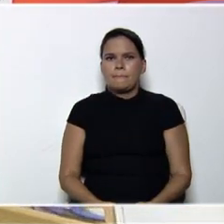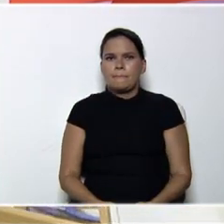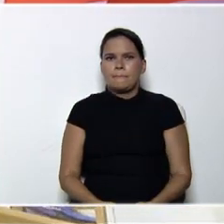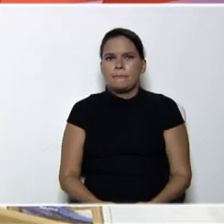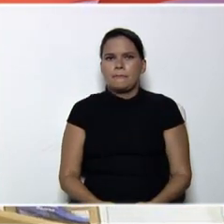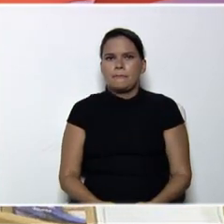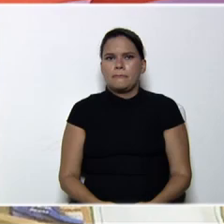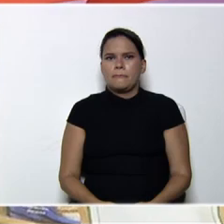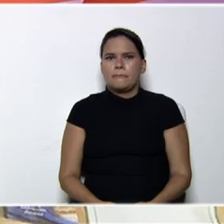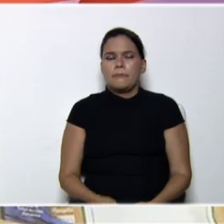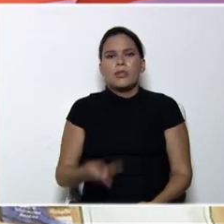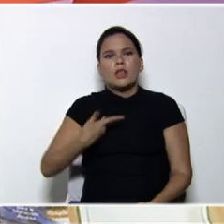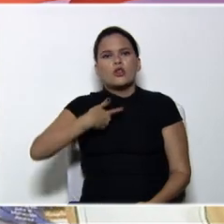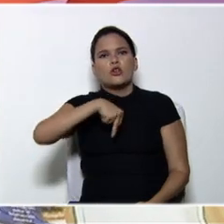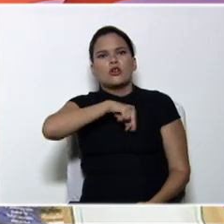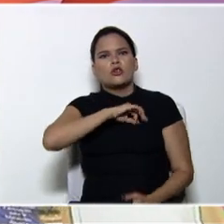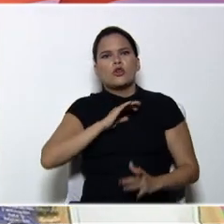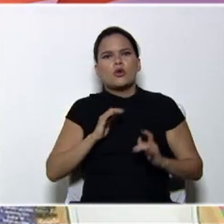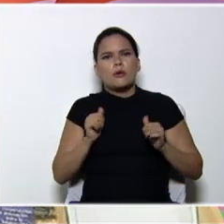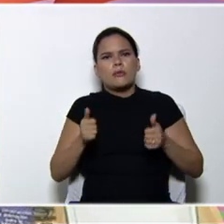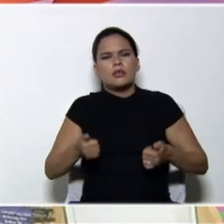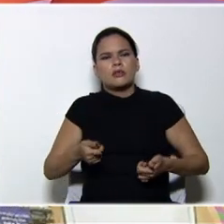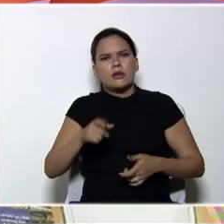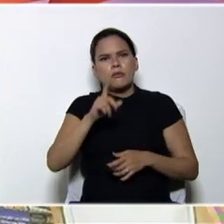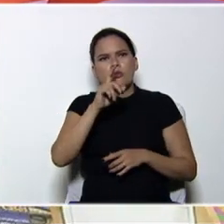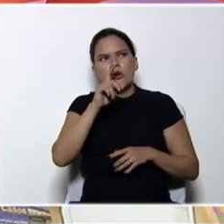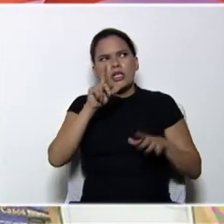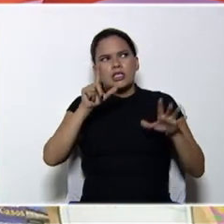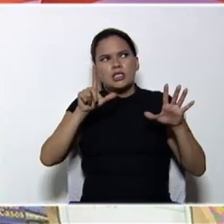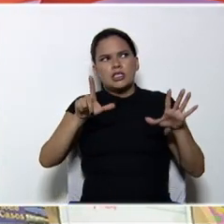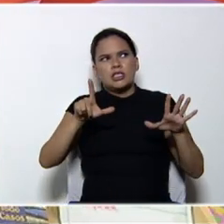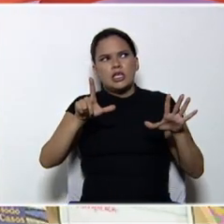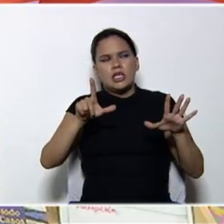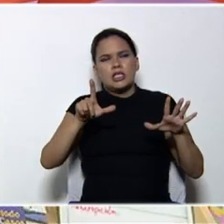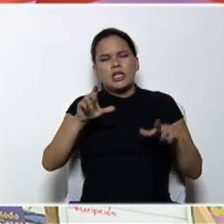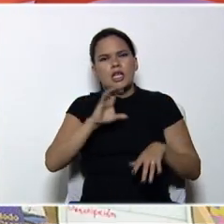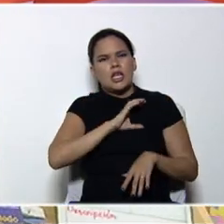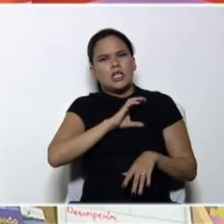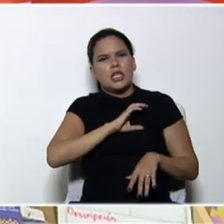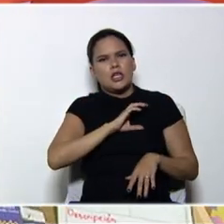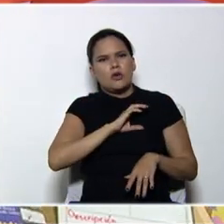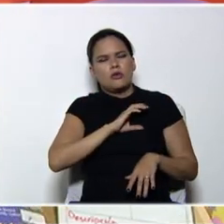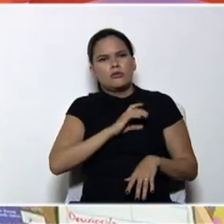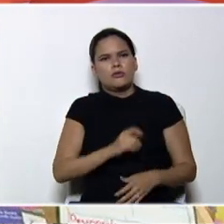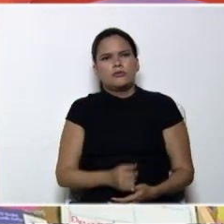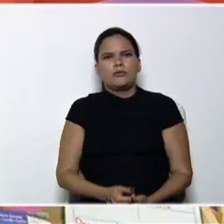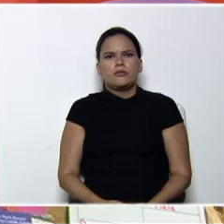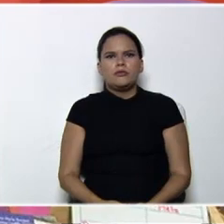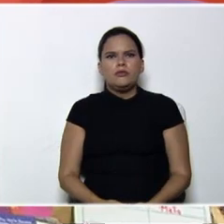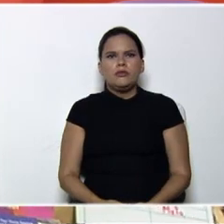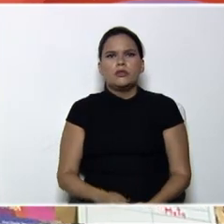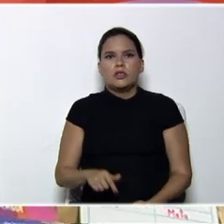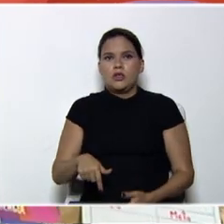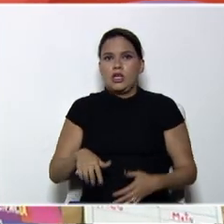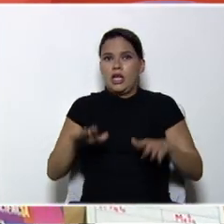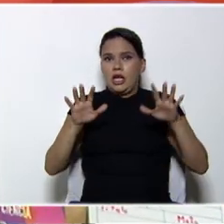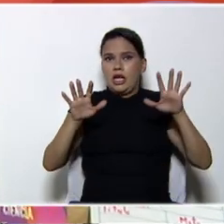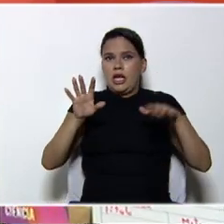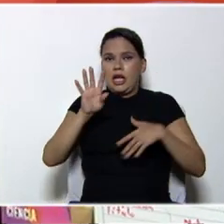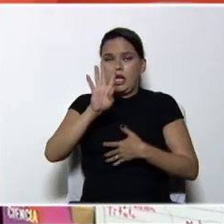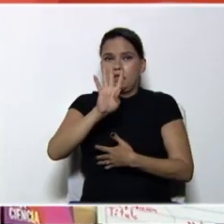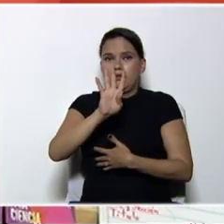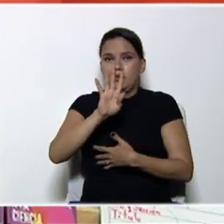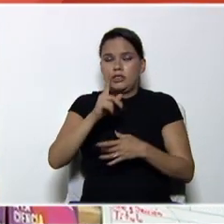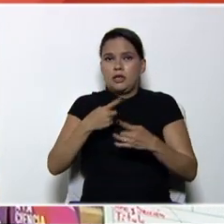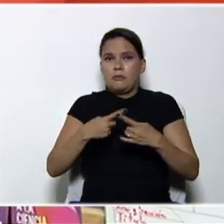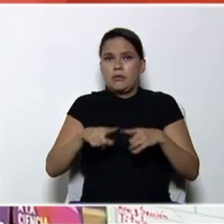Nosotros empezamos el año escolar este 7 de enero, ¿verdad que sí? Del 2021. Estamos ya en el 14, pero sin embargo tenemos